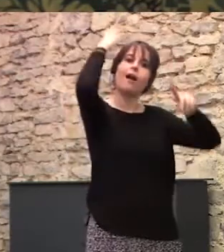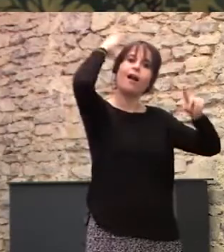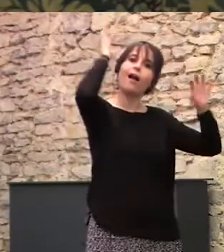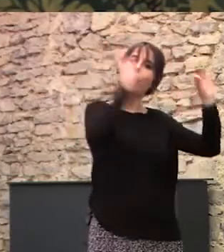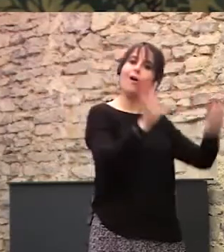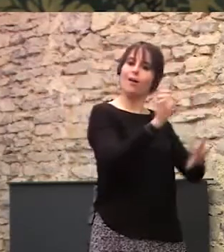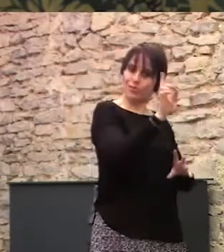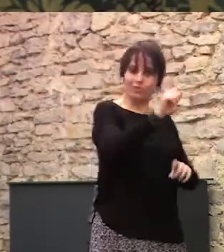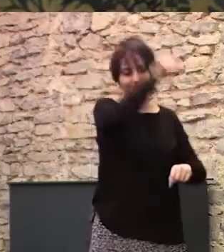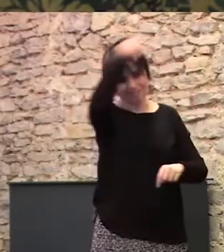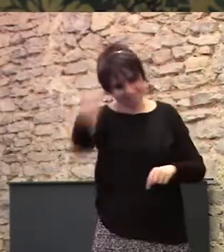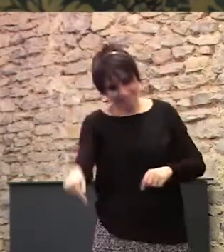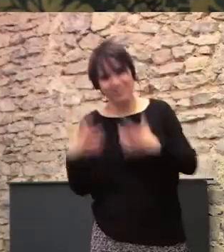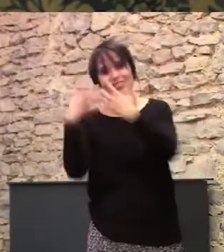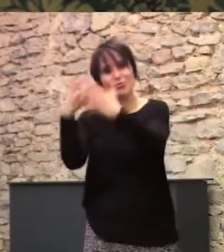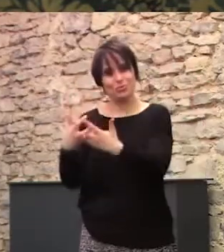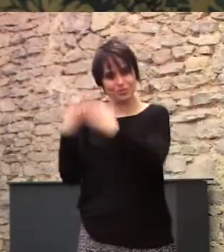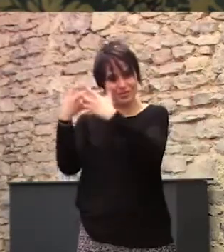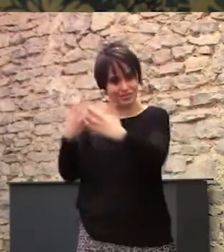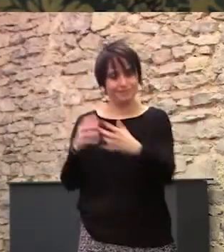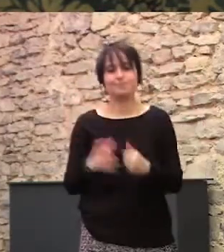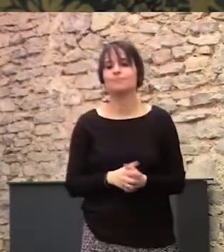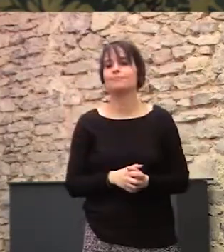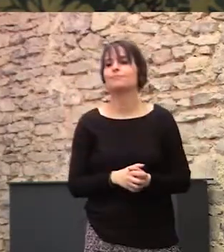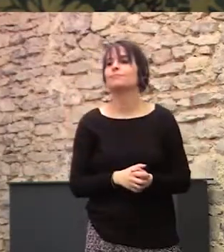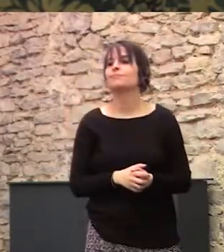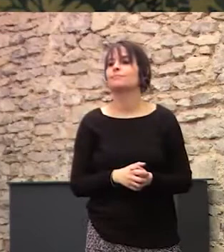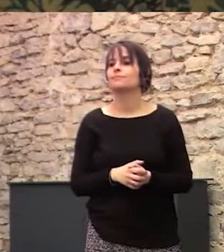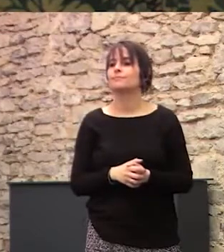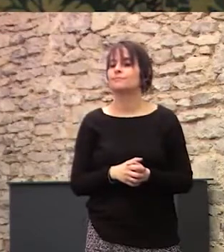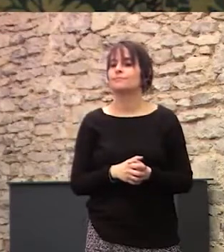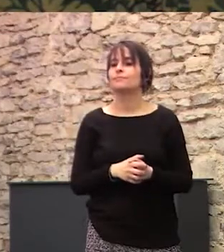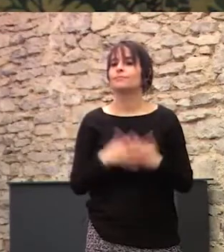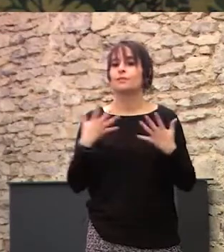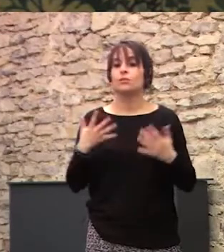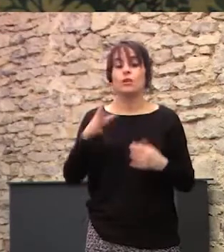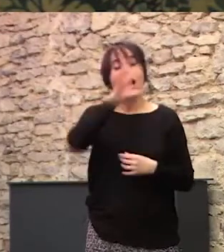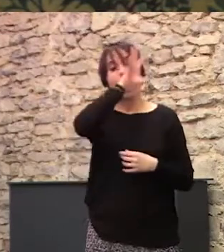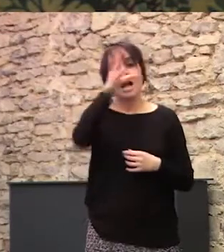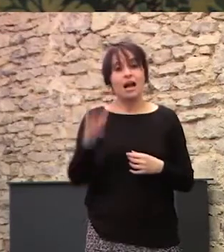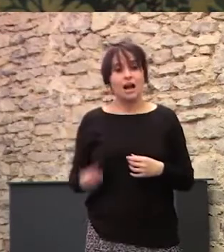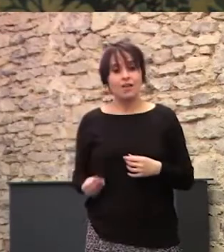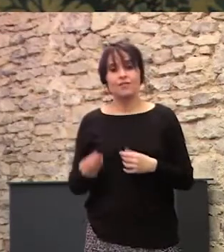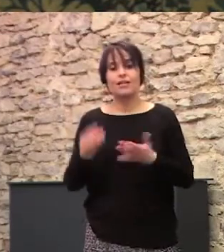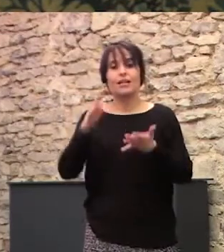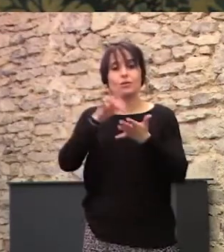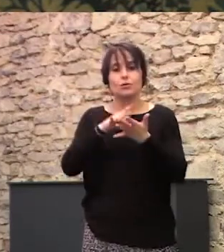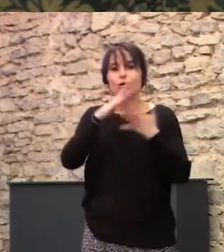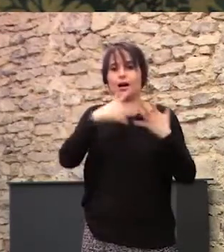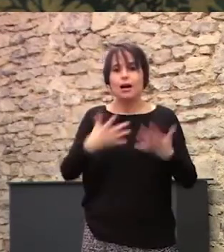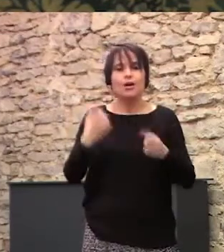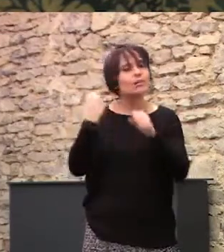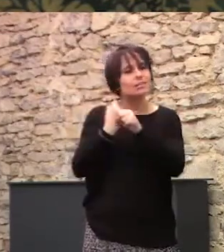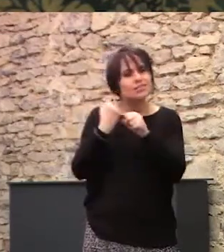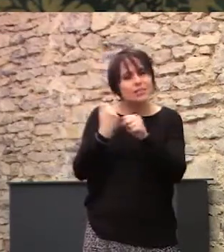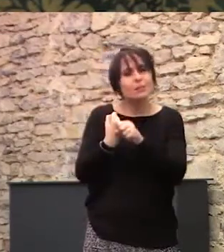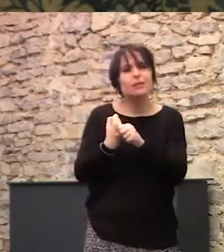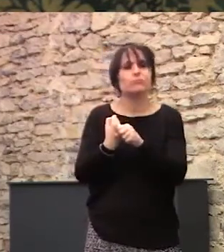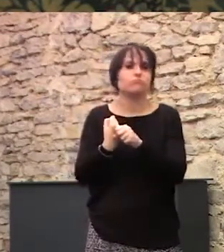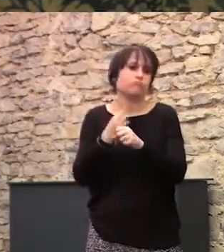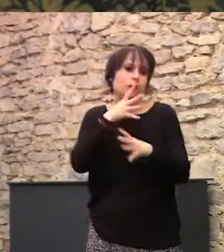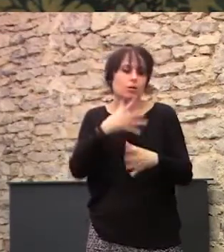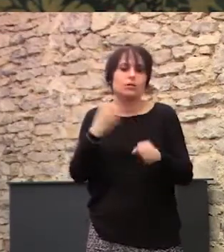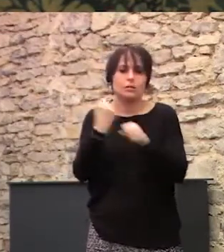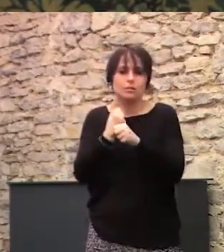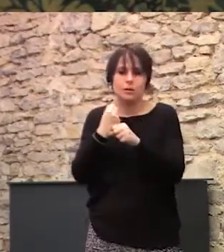Bien, entonces, en África esos son los ejes en que se está trabajando fundamentalmente. Como veis,